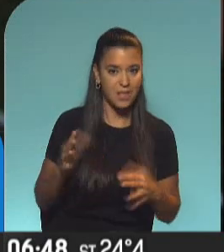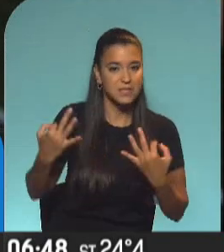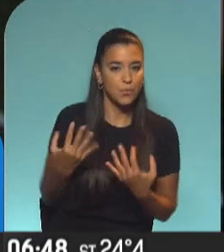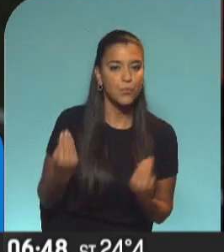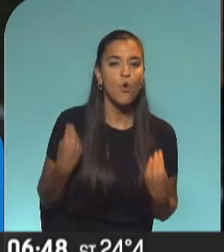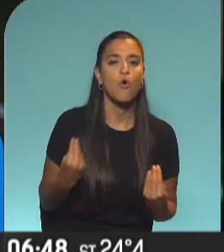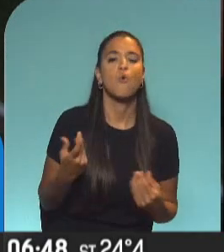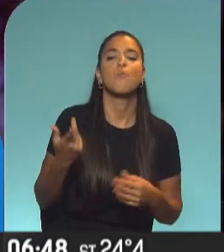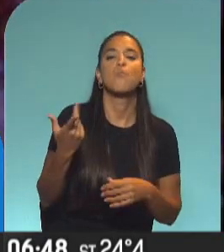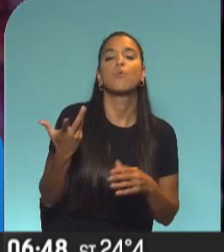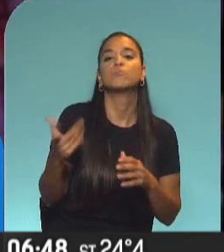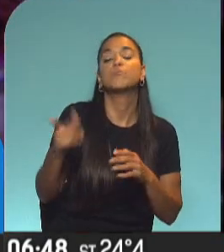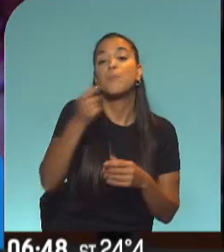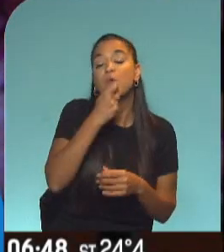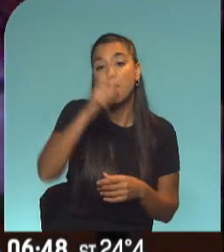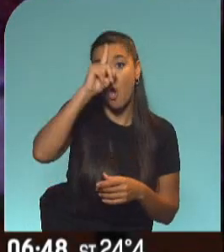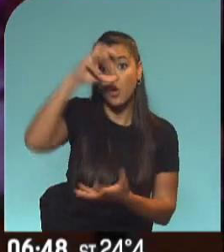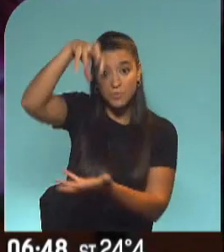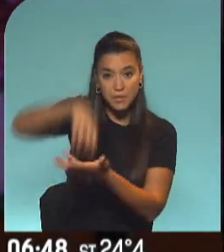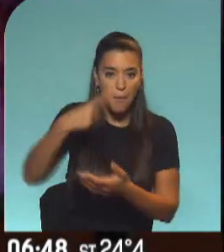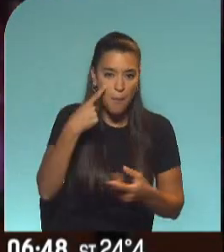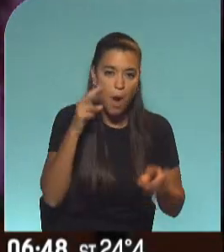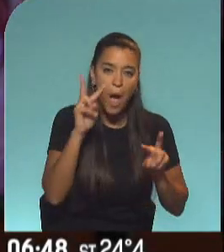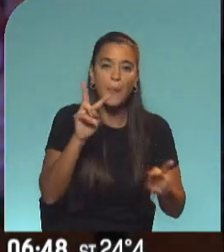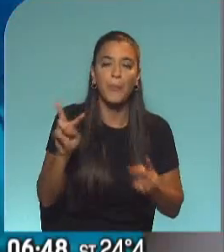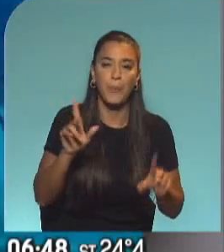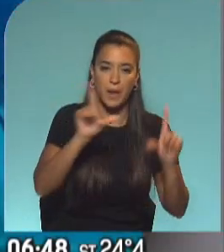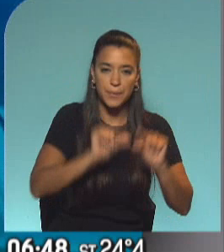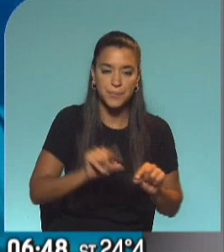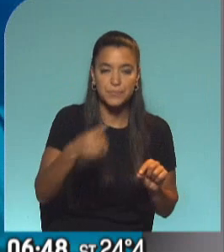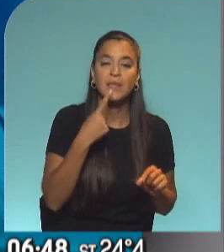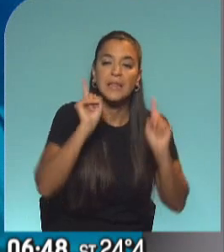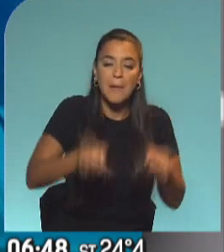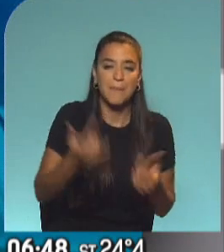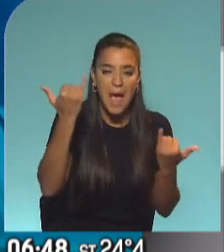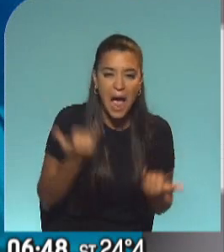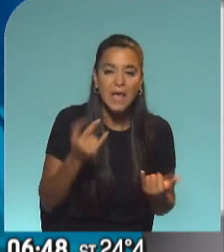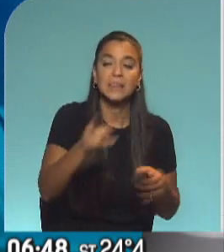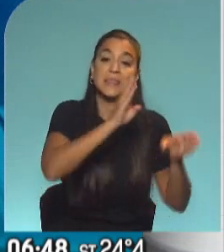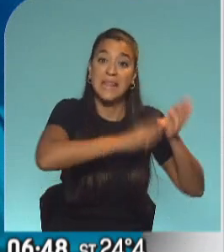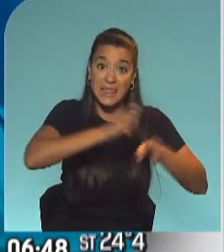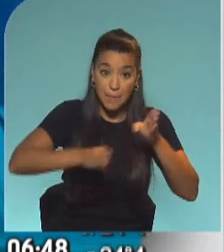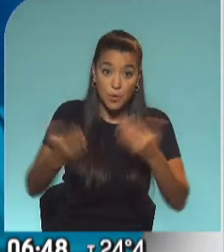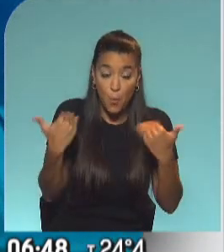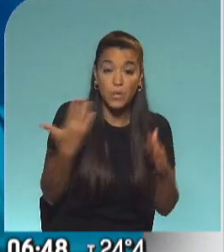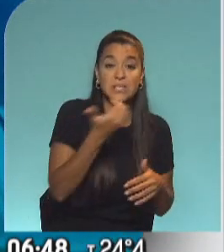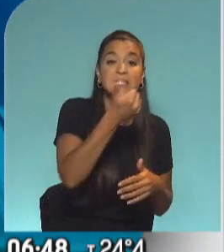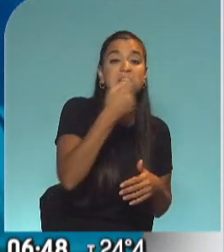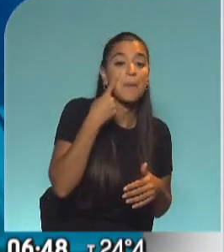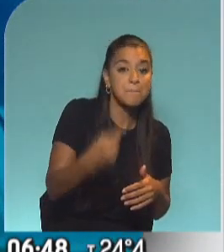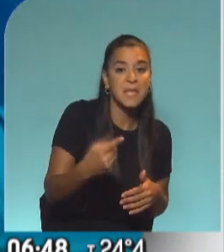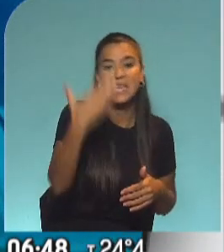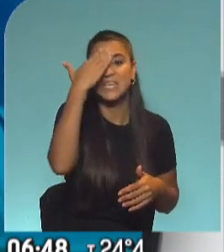en cuánto costaría en un hospital, si podemos repasar los números. Ahí también tenemos, según tratamiento, puede costar entre 6.000